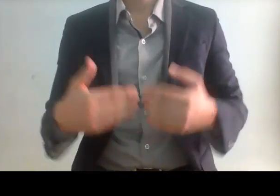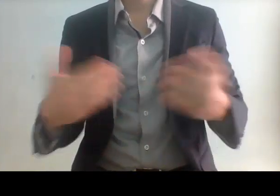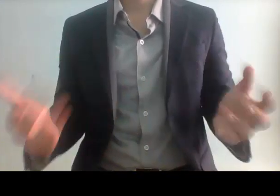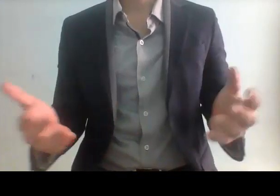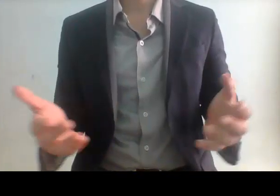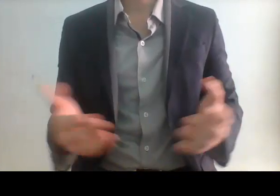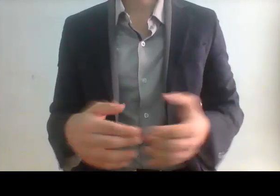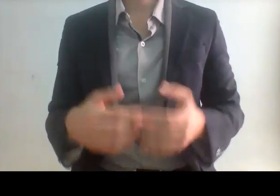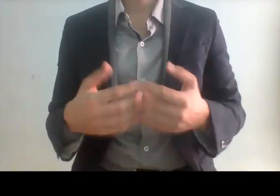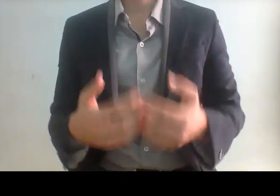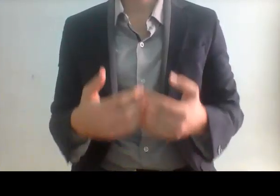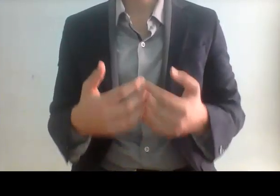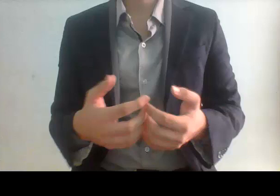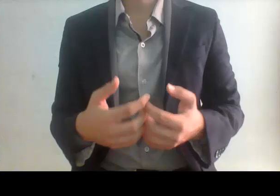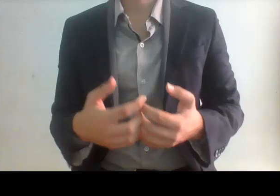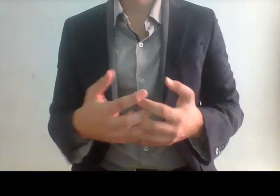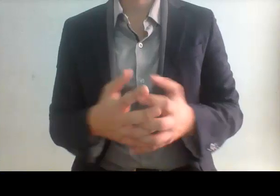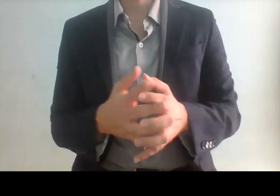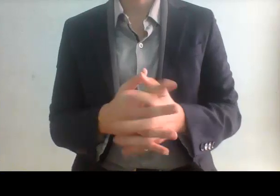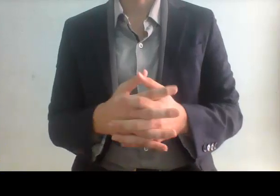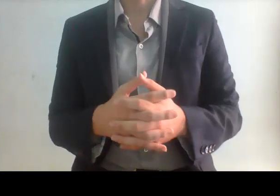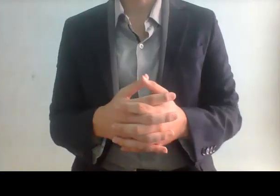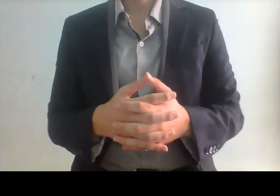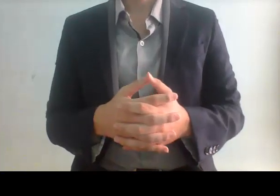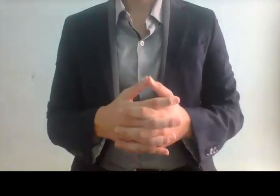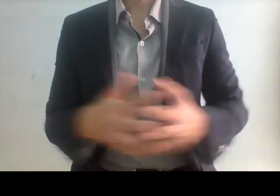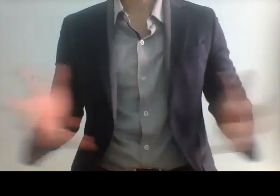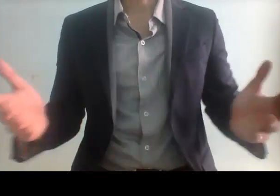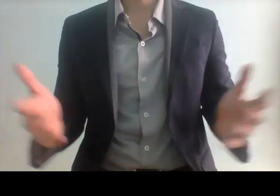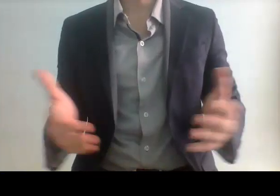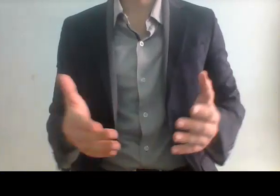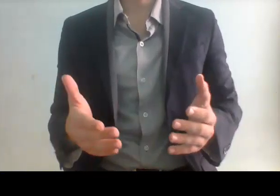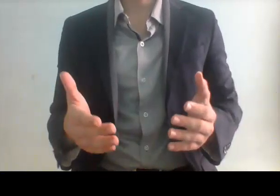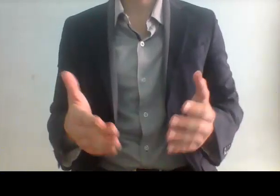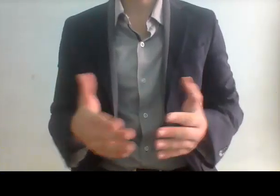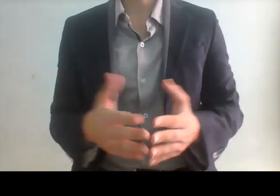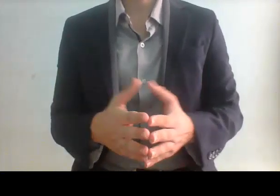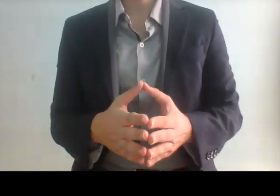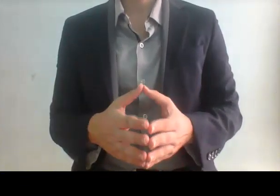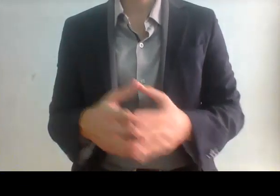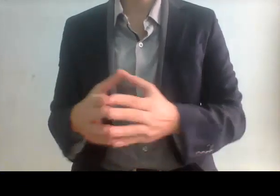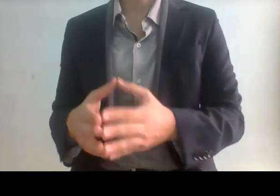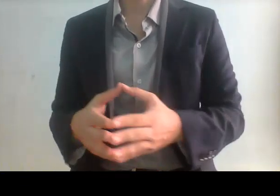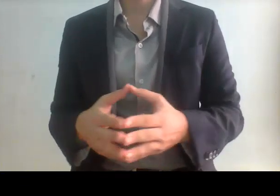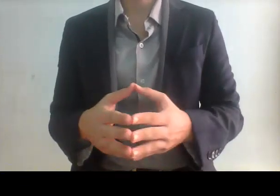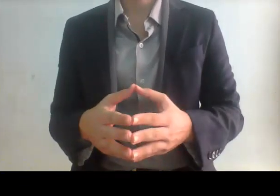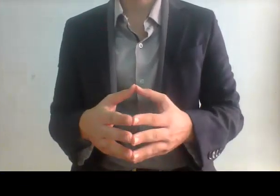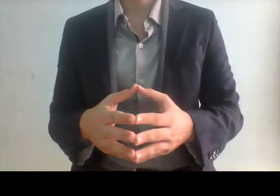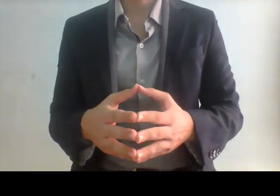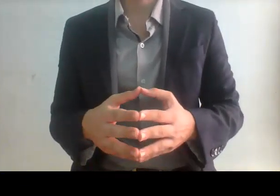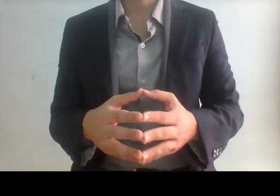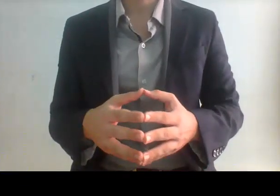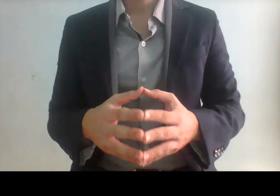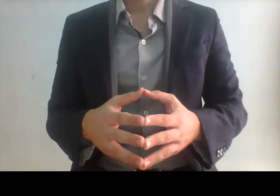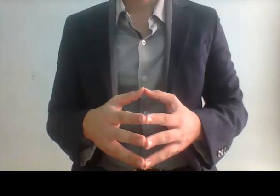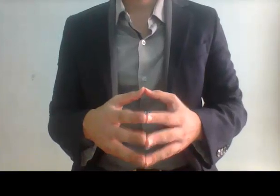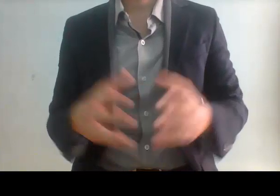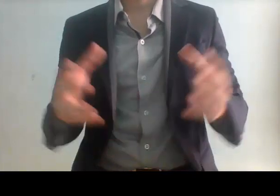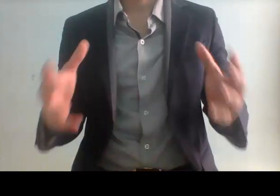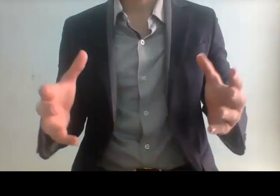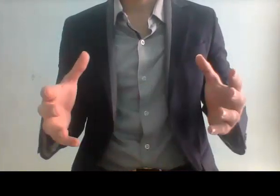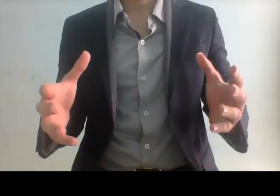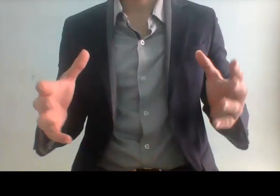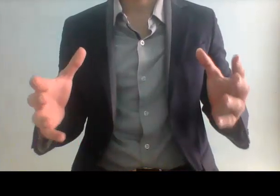políticas, que ya lo hemos visto muy continuamente en nuestro país. Y bueno, creo que el tema que está haciendo ahorita este gobierno en estos momentos